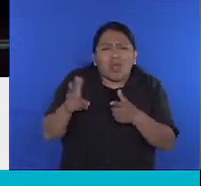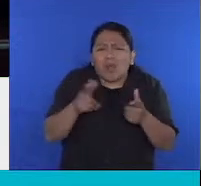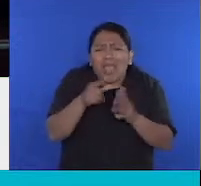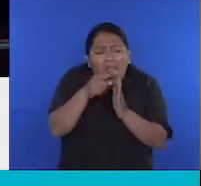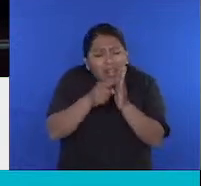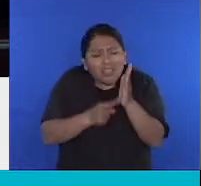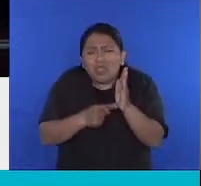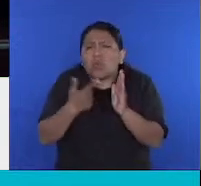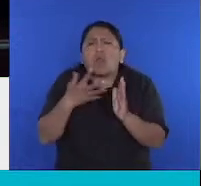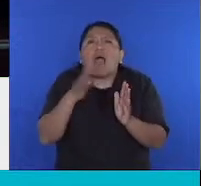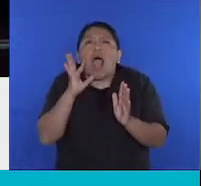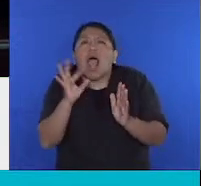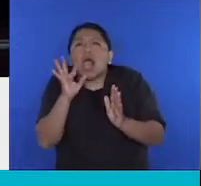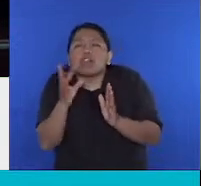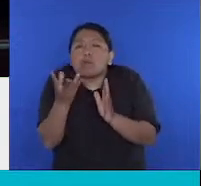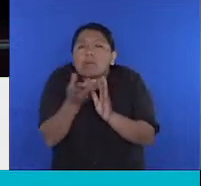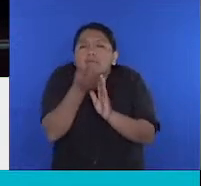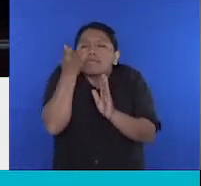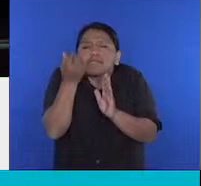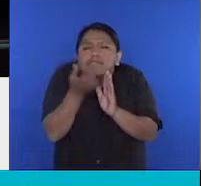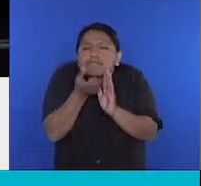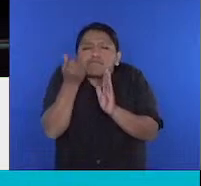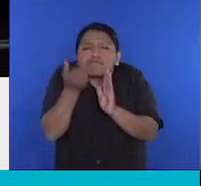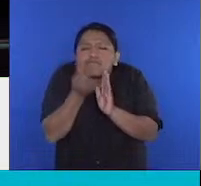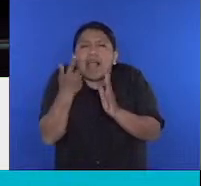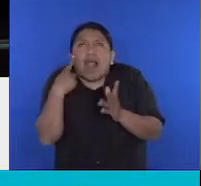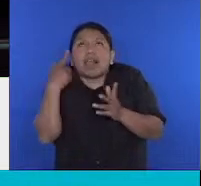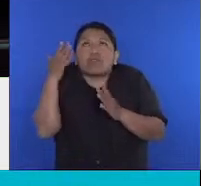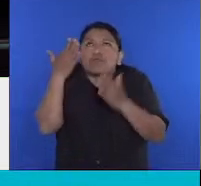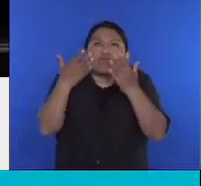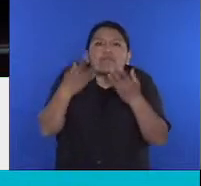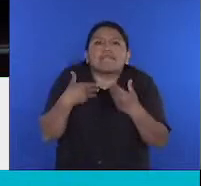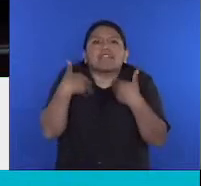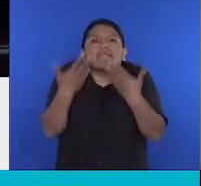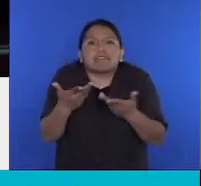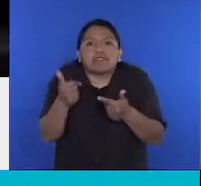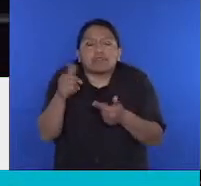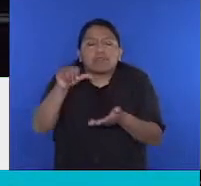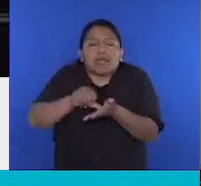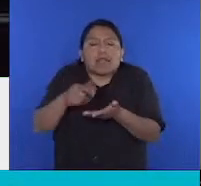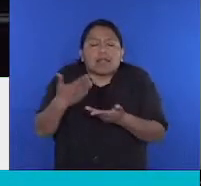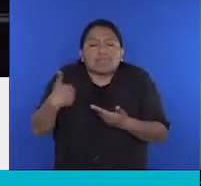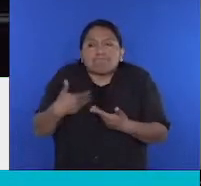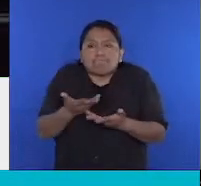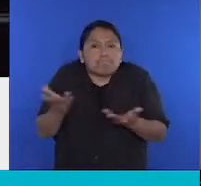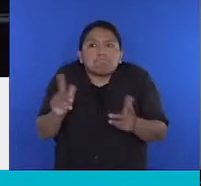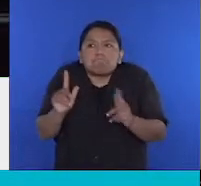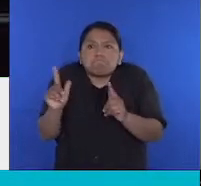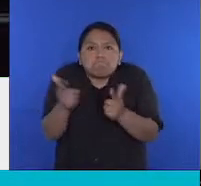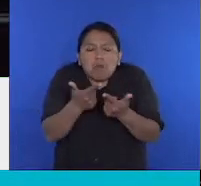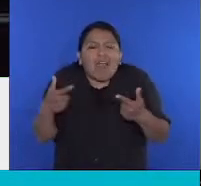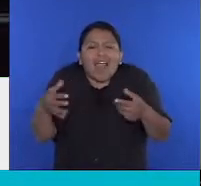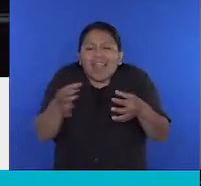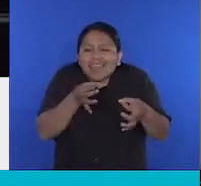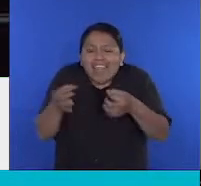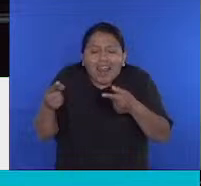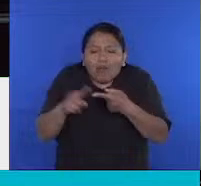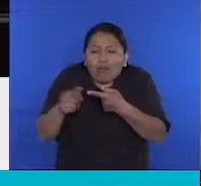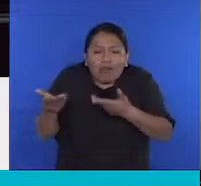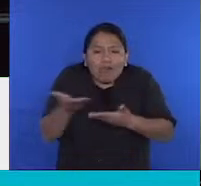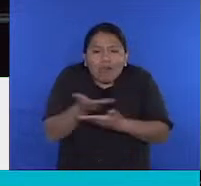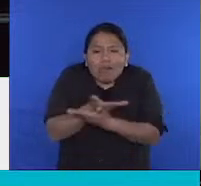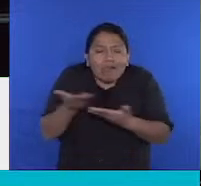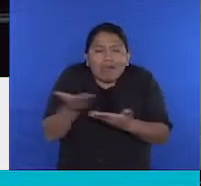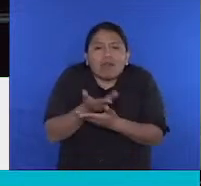algún tipo de expectativa de beneficio para el país. Es decir, no hay diálogo, no hay posibilidad de construcción de nada, porque